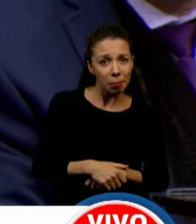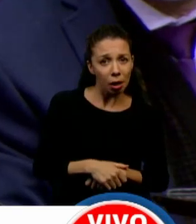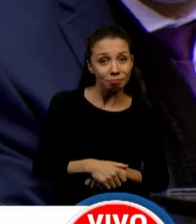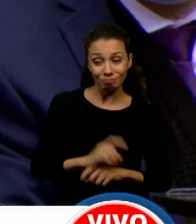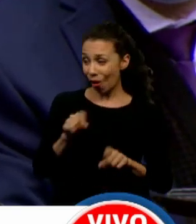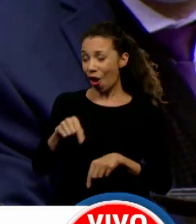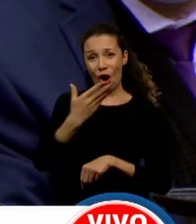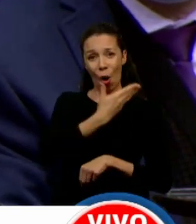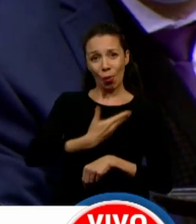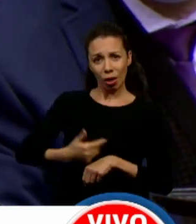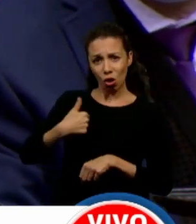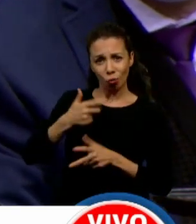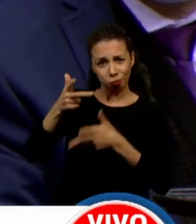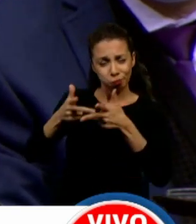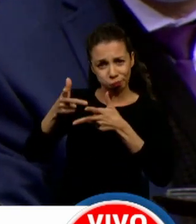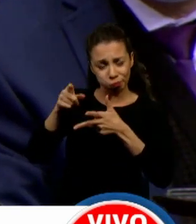tema,